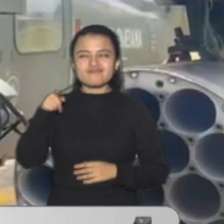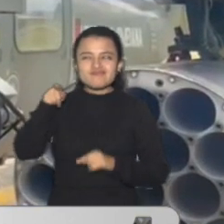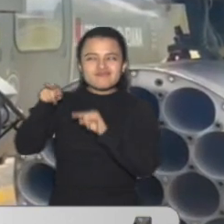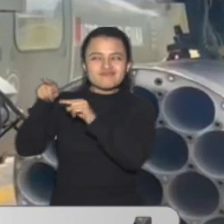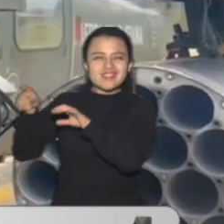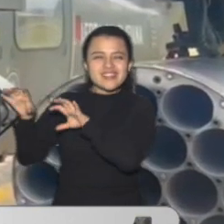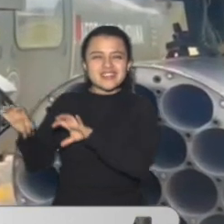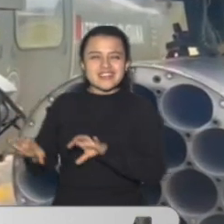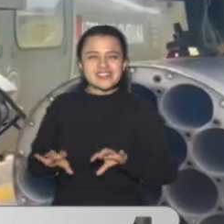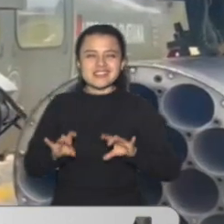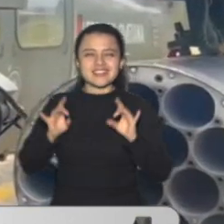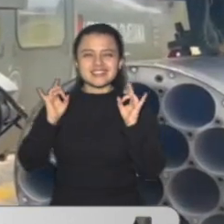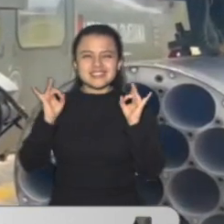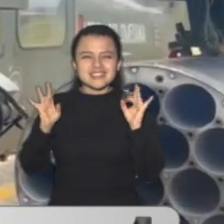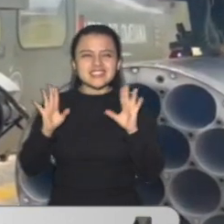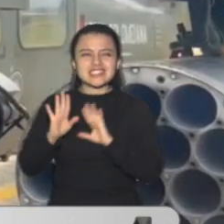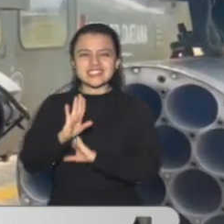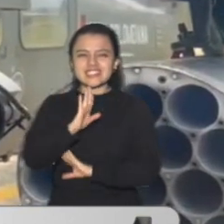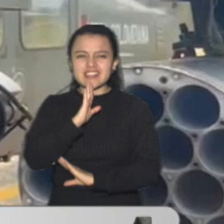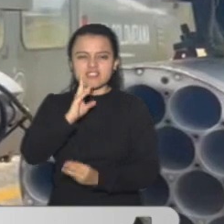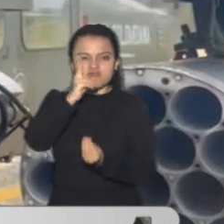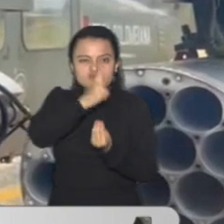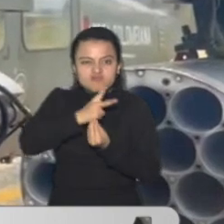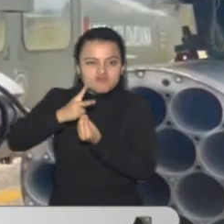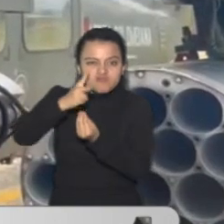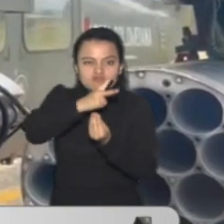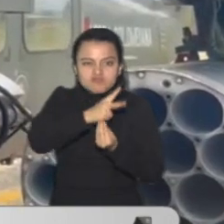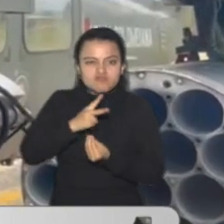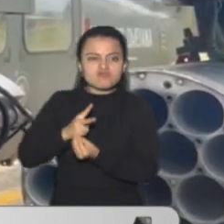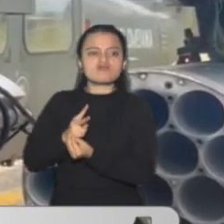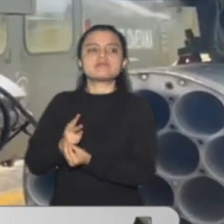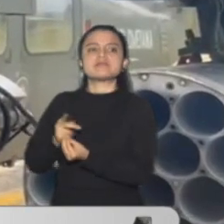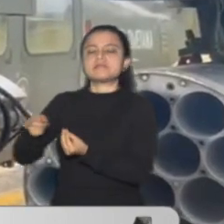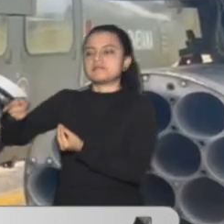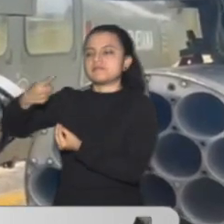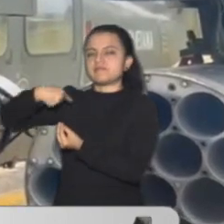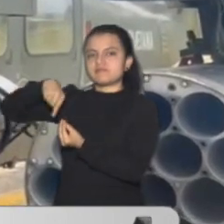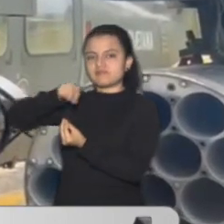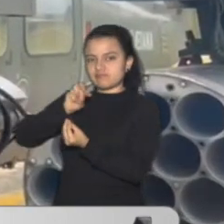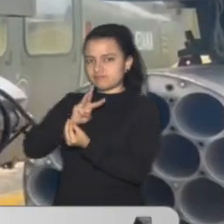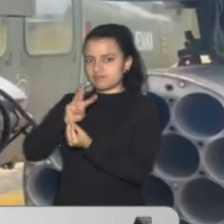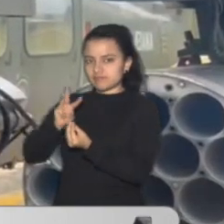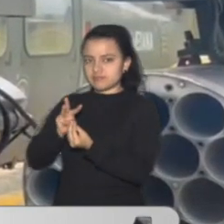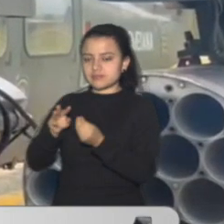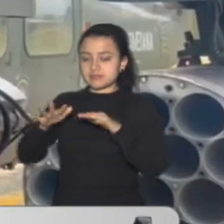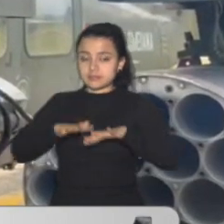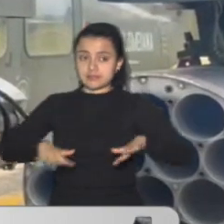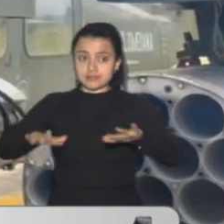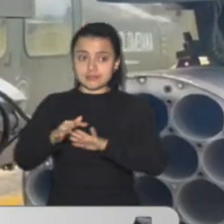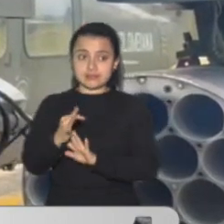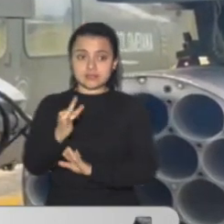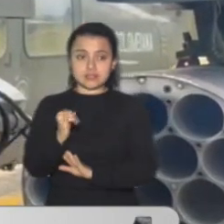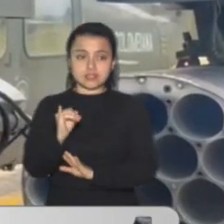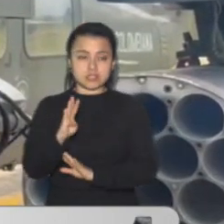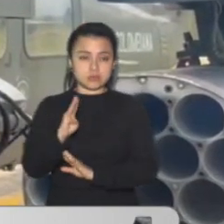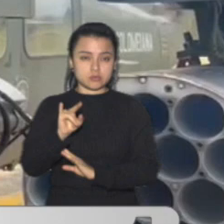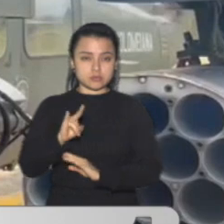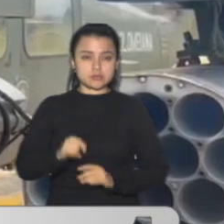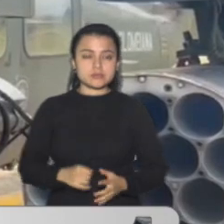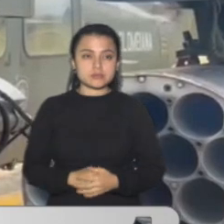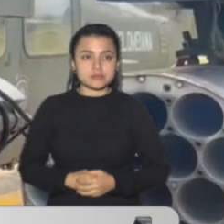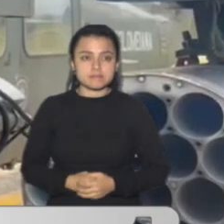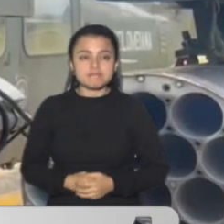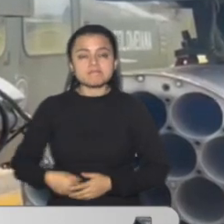es ejecutado por el calor 33 aquí en el municipio de tibú continuamos las operaciones ofensivas